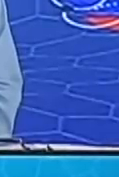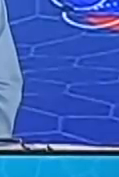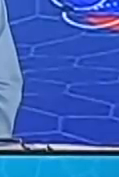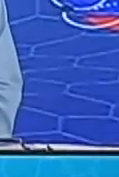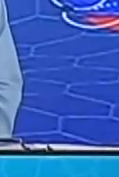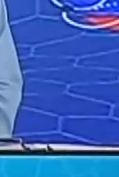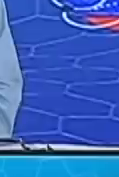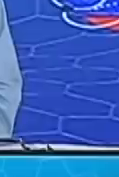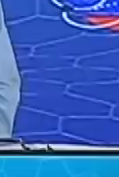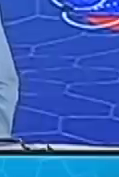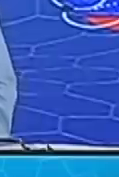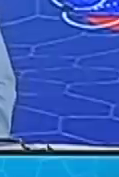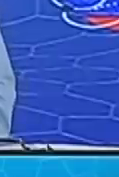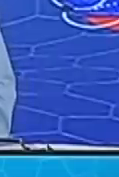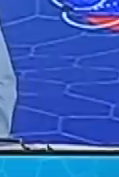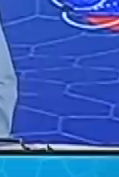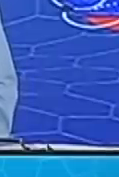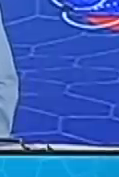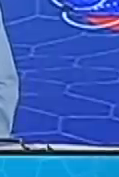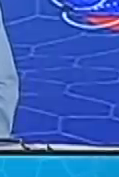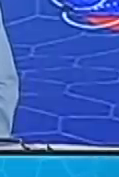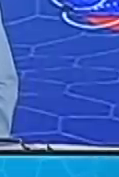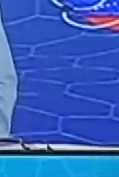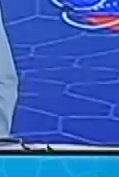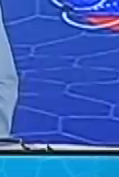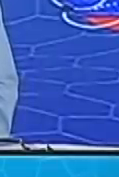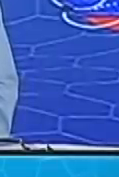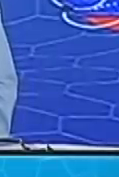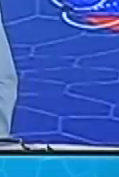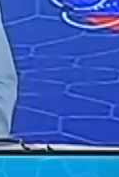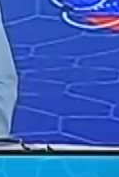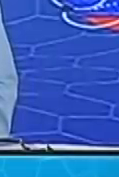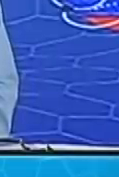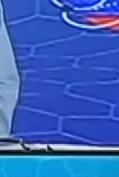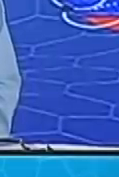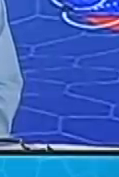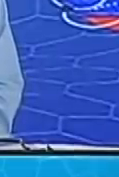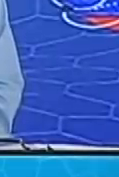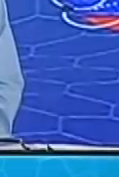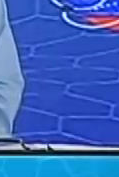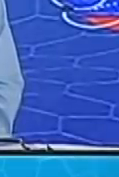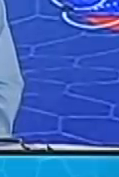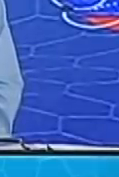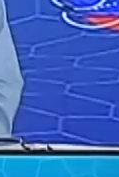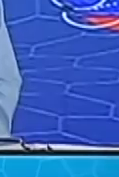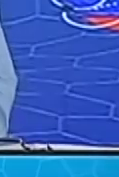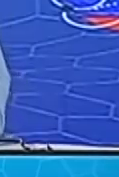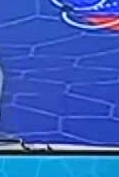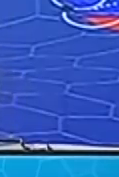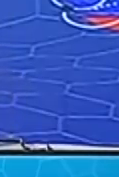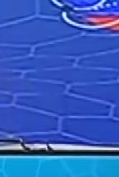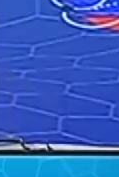de mayor letalidad que virus conocidos o parecidos.